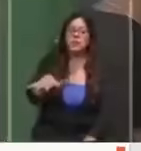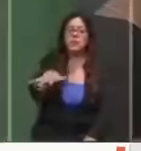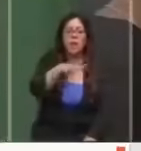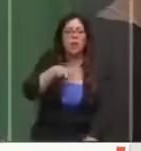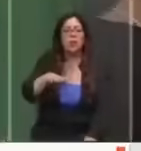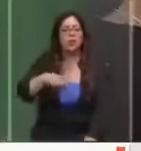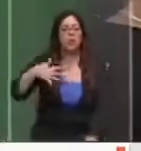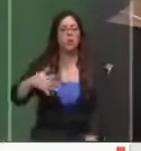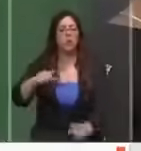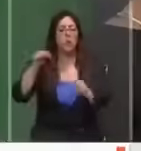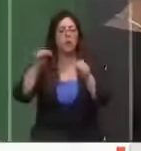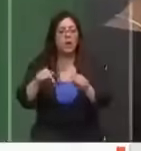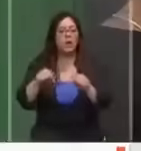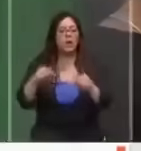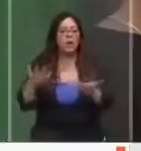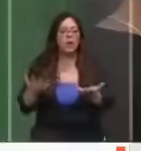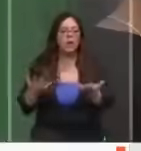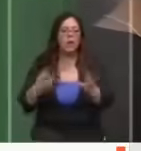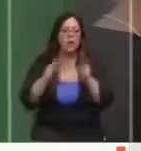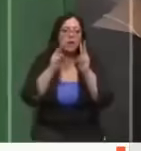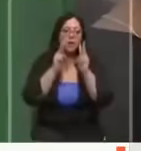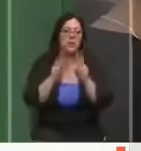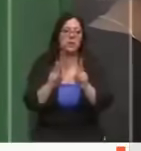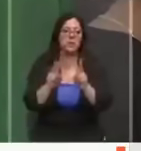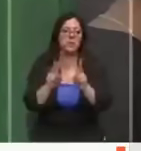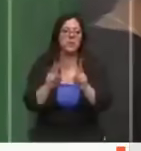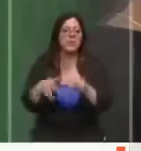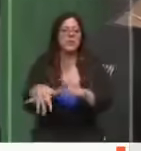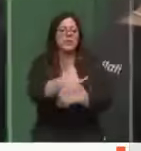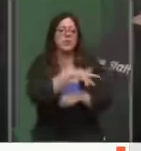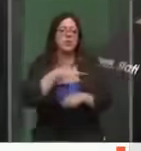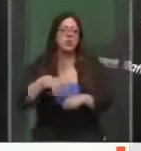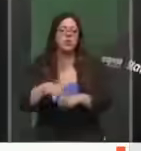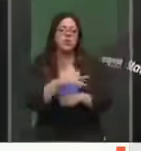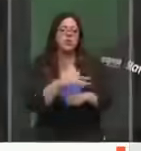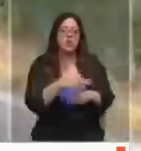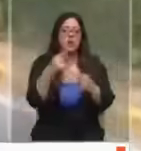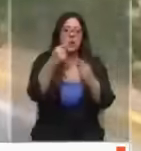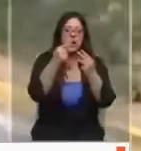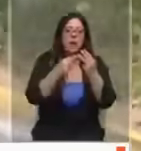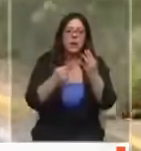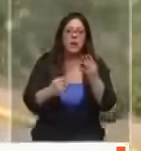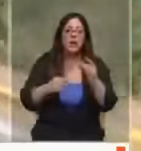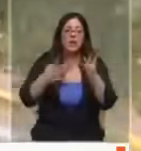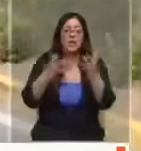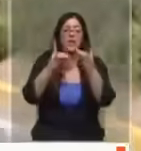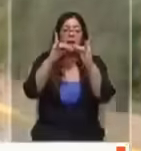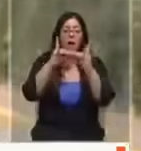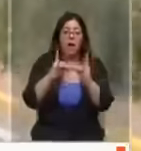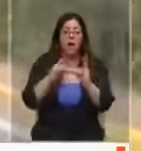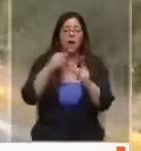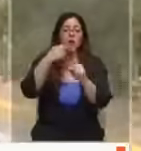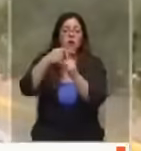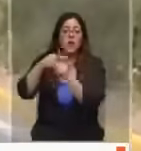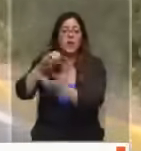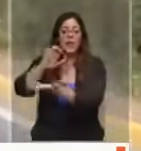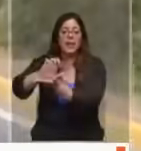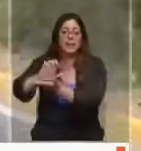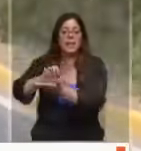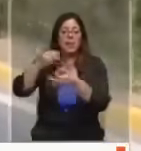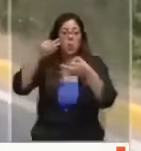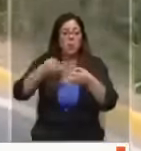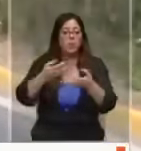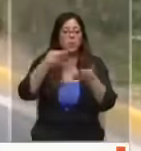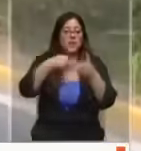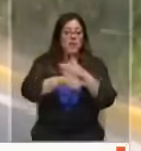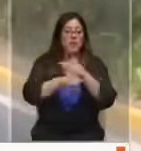nosotros tenemos la oportunidad de ver qué es lo que ha ocurrido en cada hito de este funeral de Estado. Al interior del cementerio